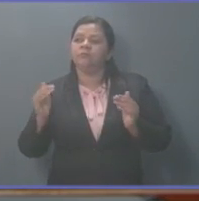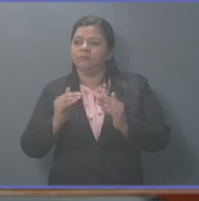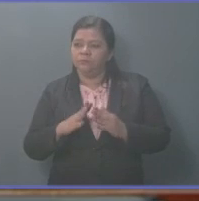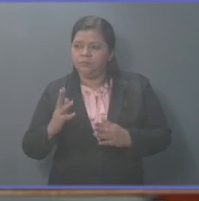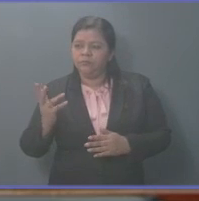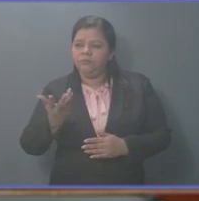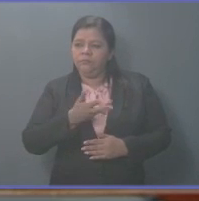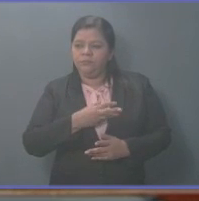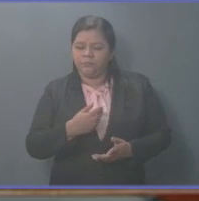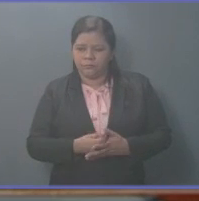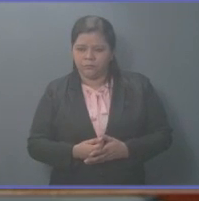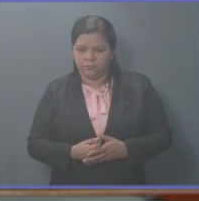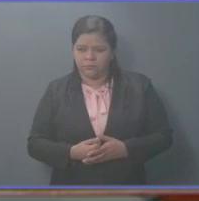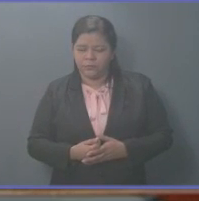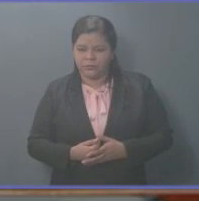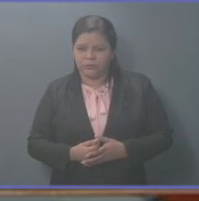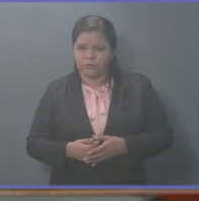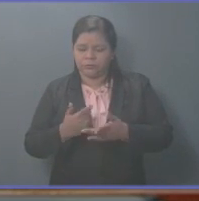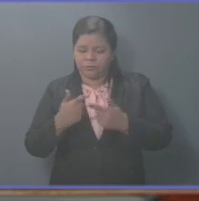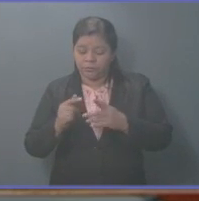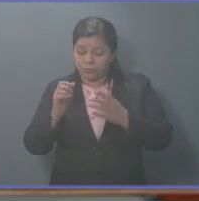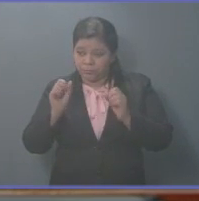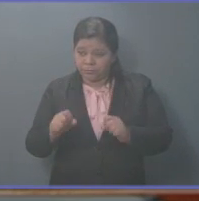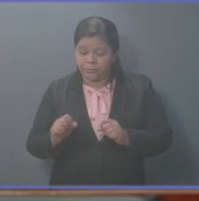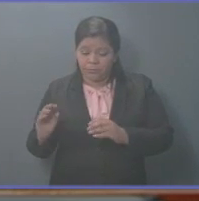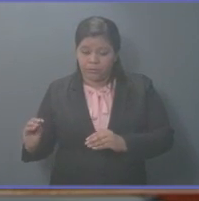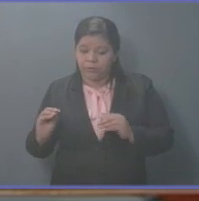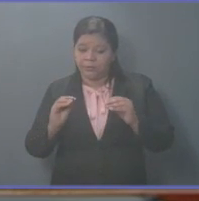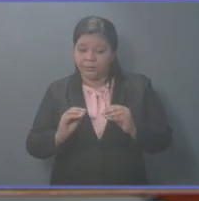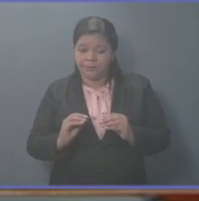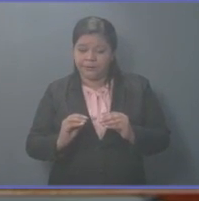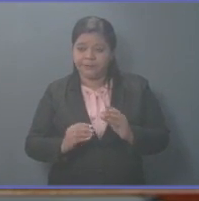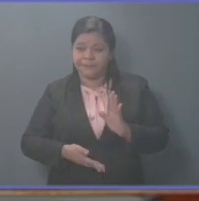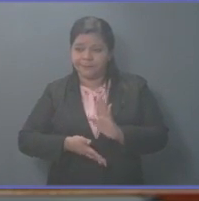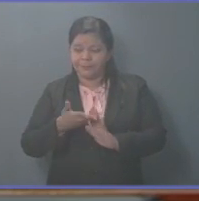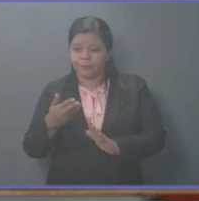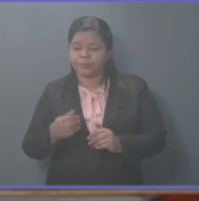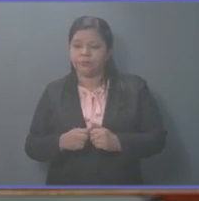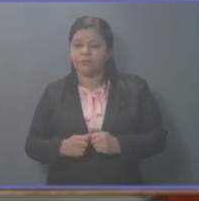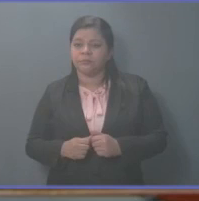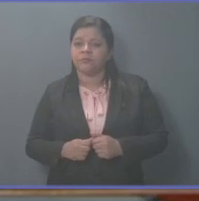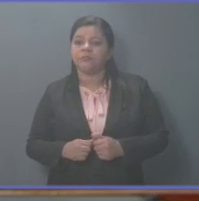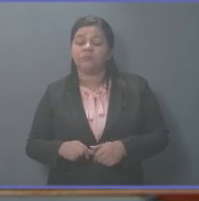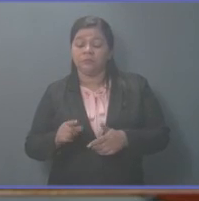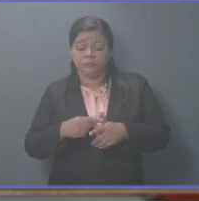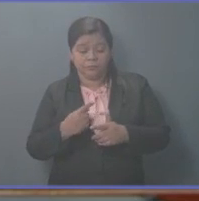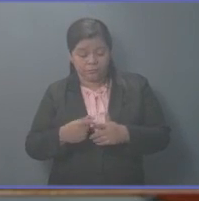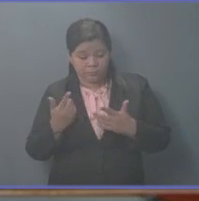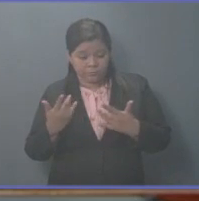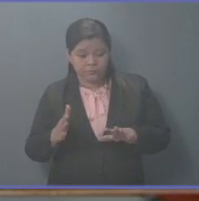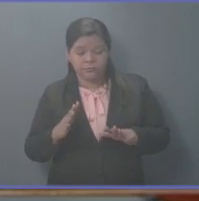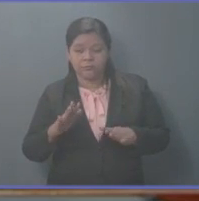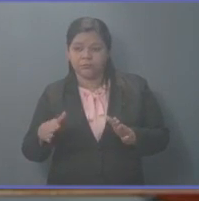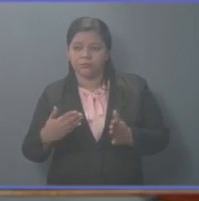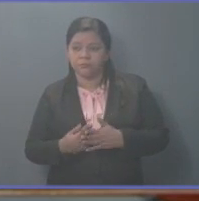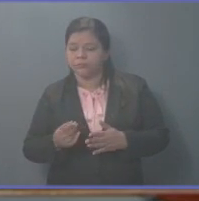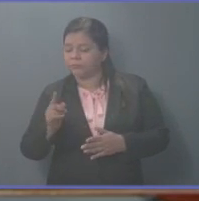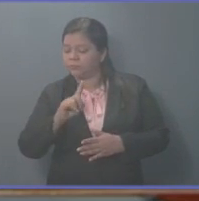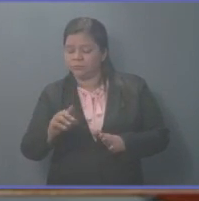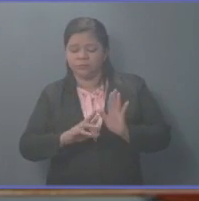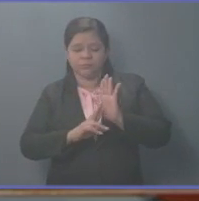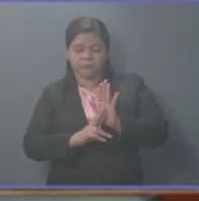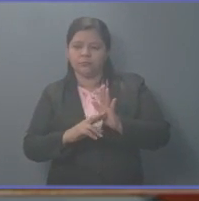tuvimos la posibilidad de firmar la pieza y darle iniciativa y tampoco se ve reflejado, pero